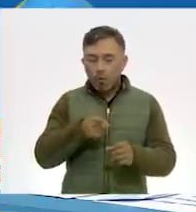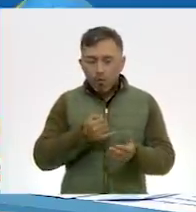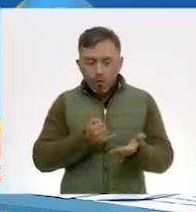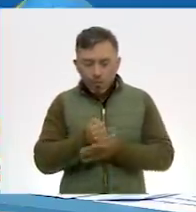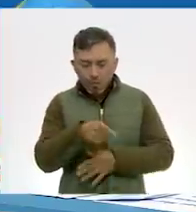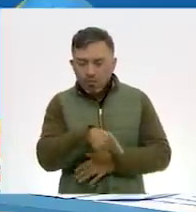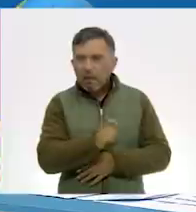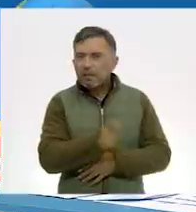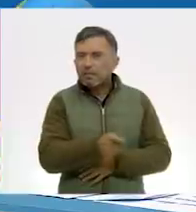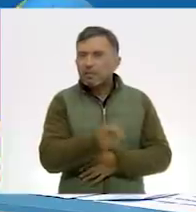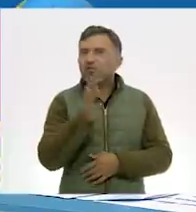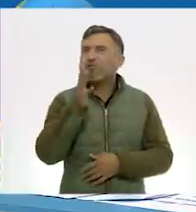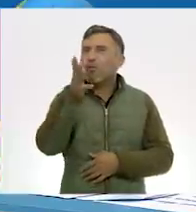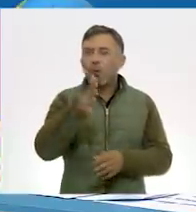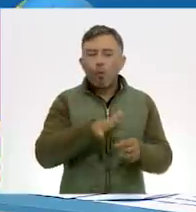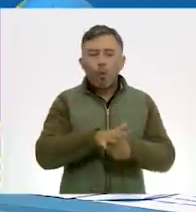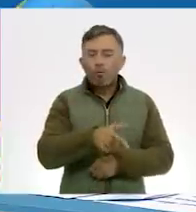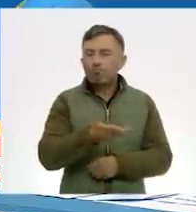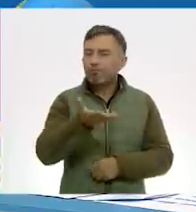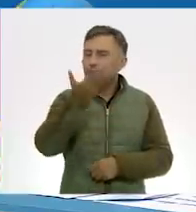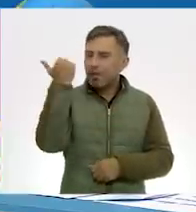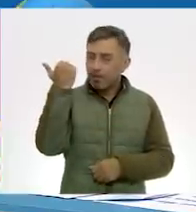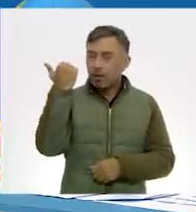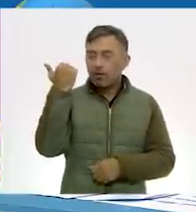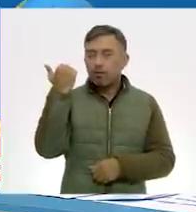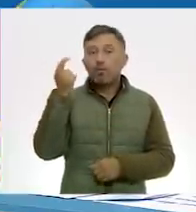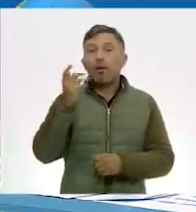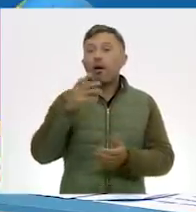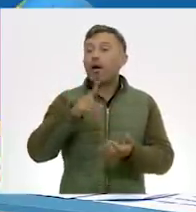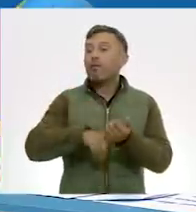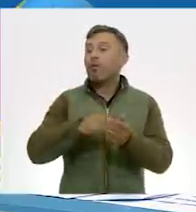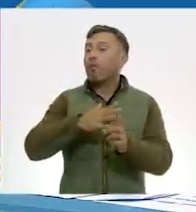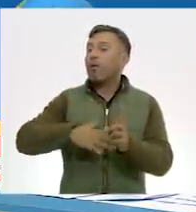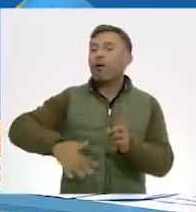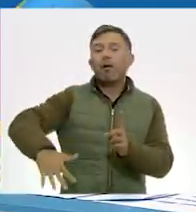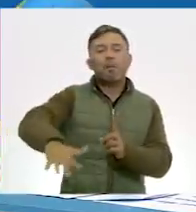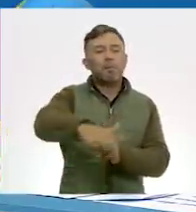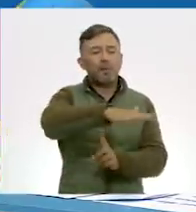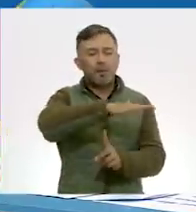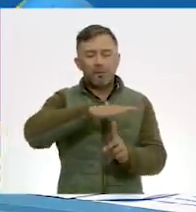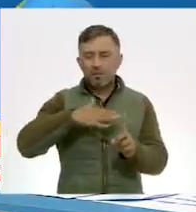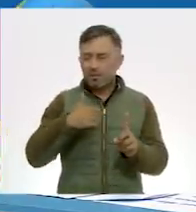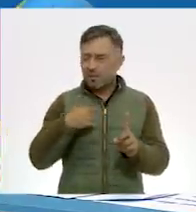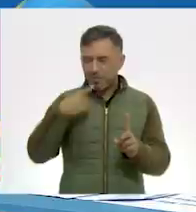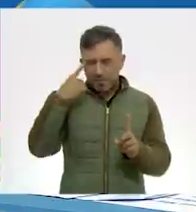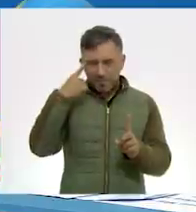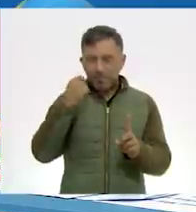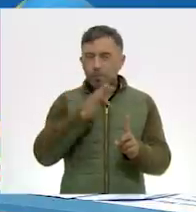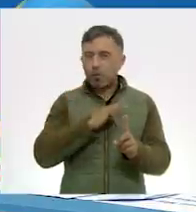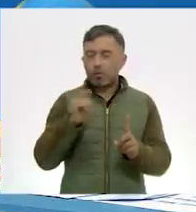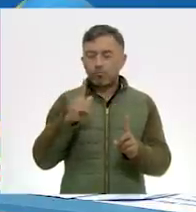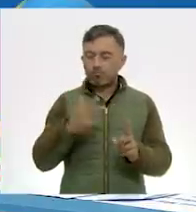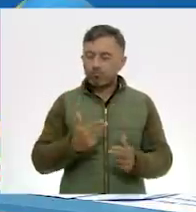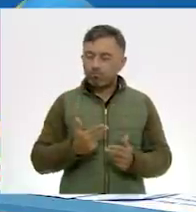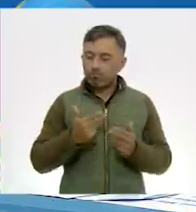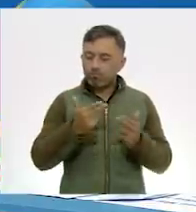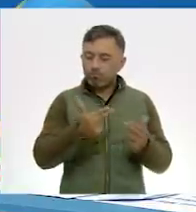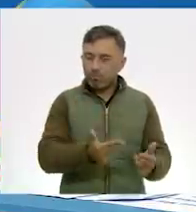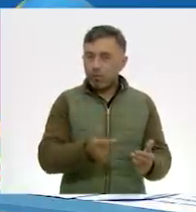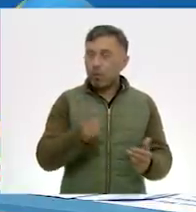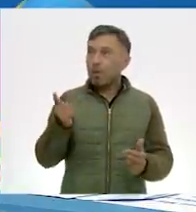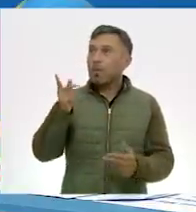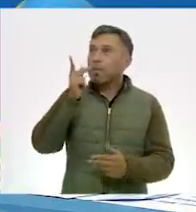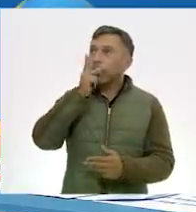mí, reacio a pensar del ambiente que me rodeaba para seguir la tradición de sucederse en la servidumbre